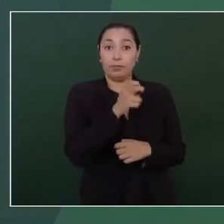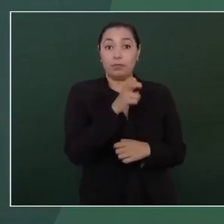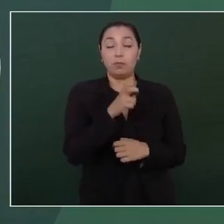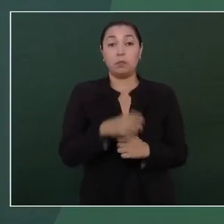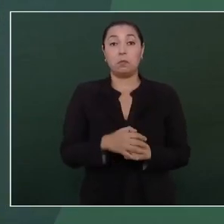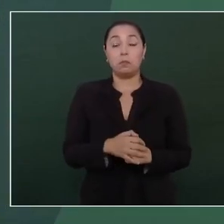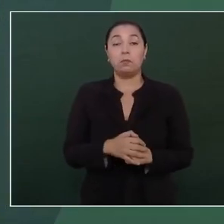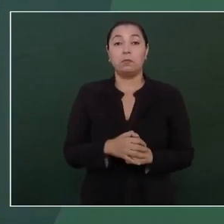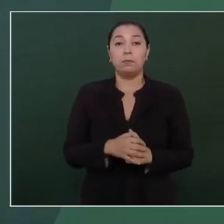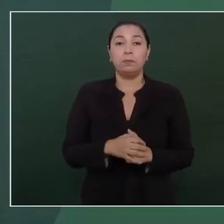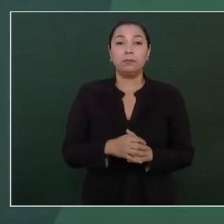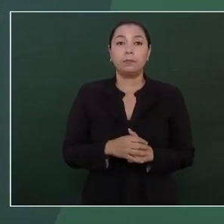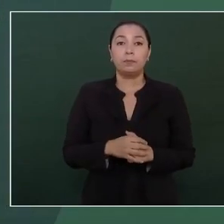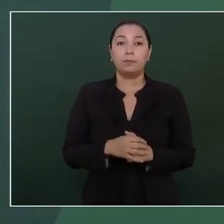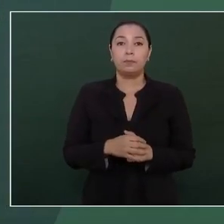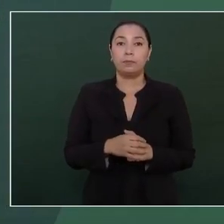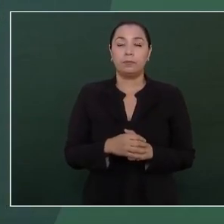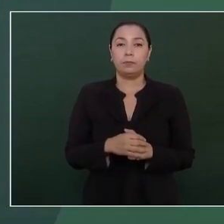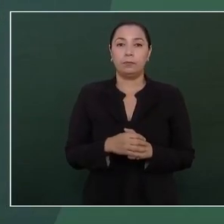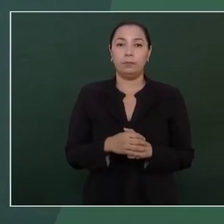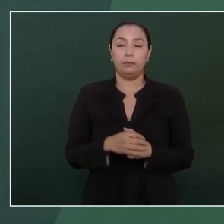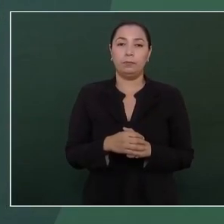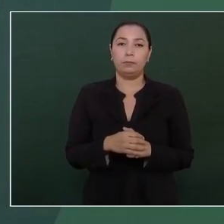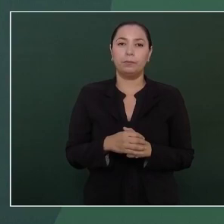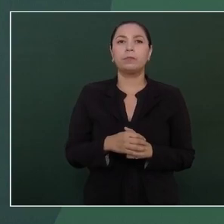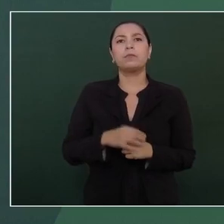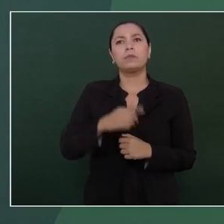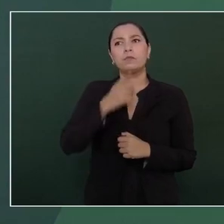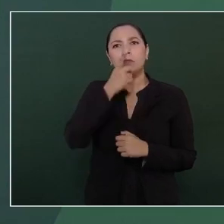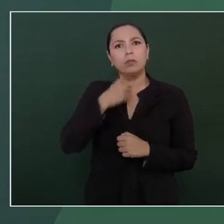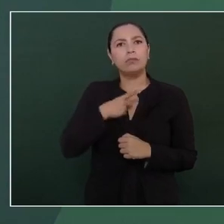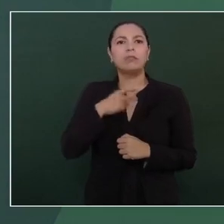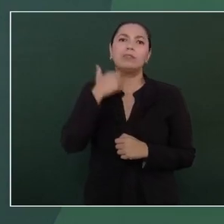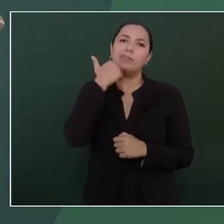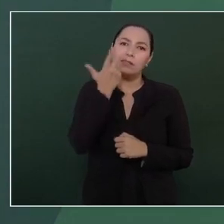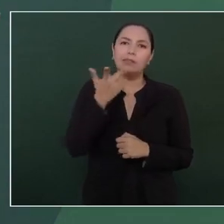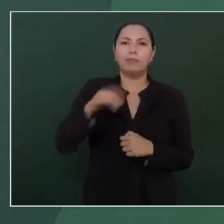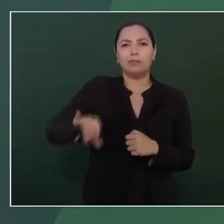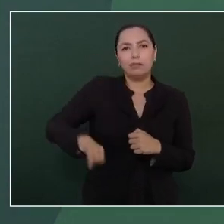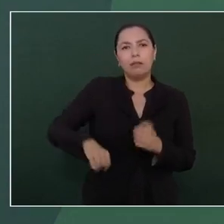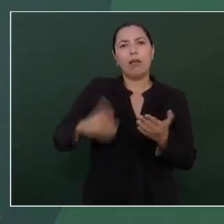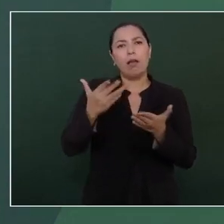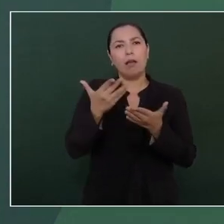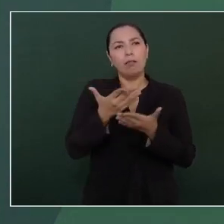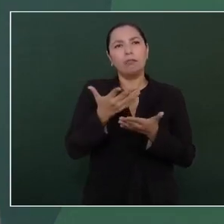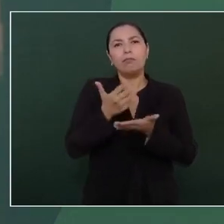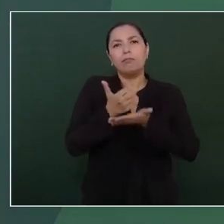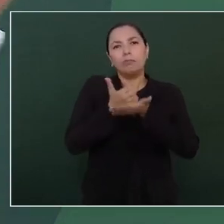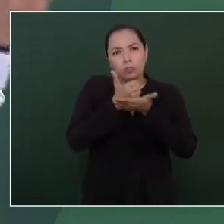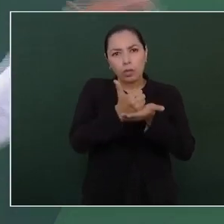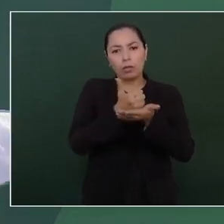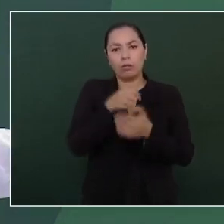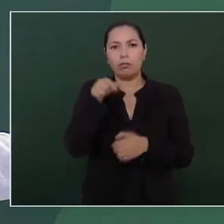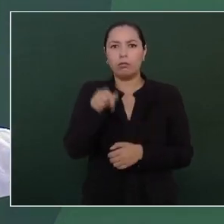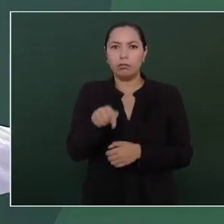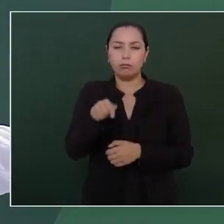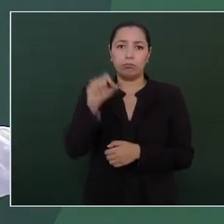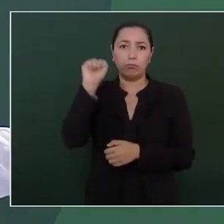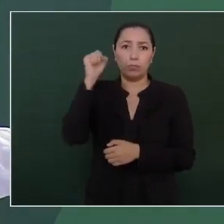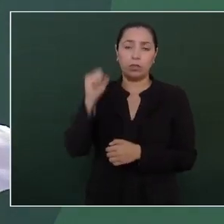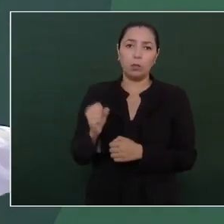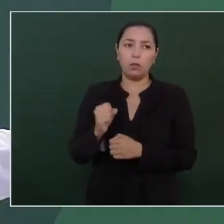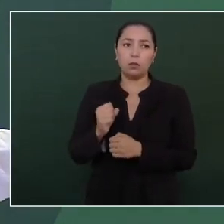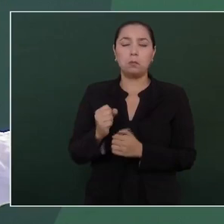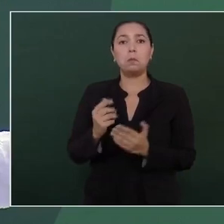nos dijeron que tenían interés en ayudar en Sinaloa. Ya